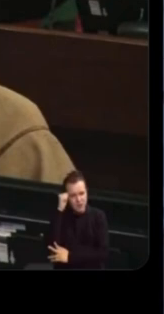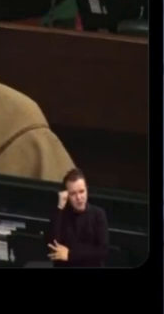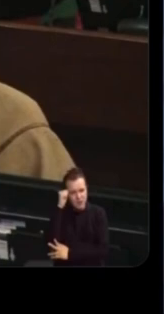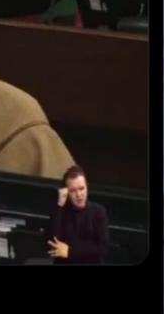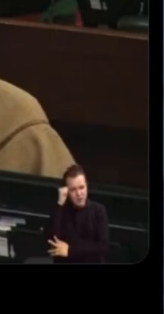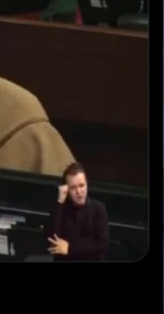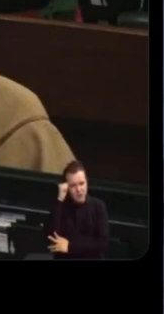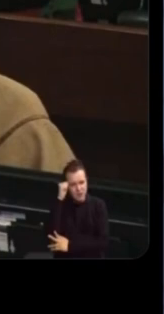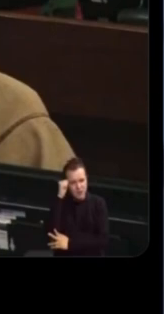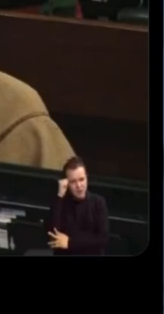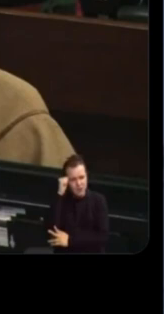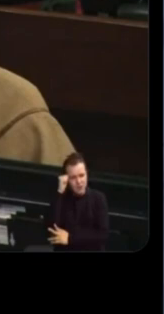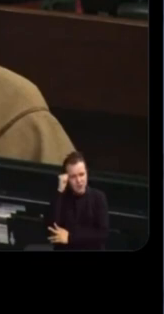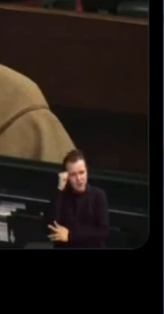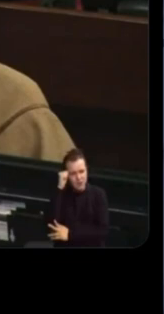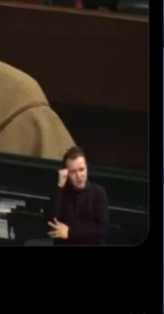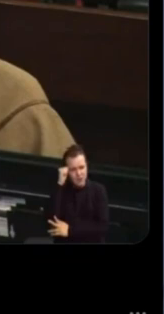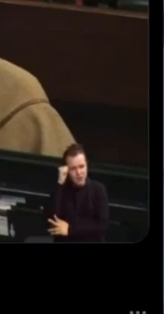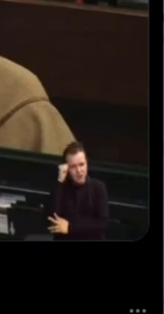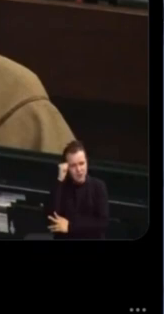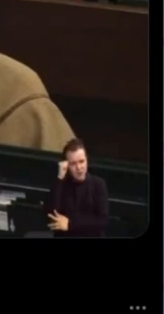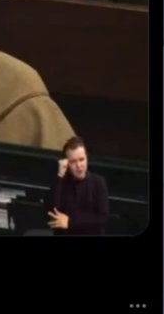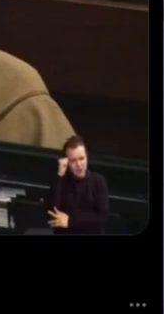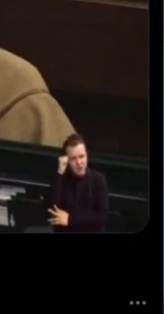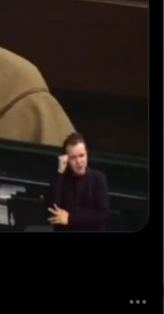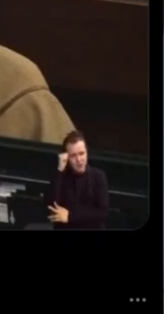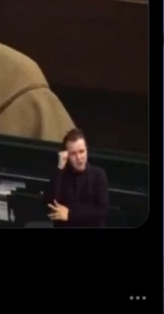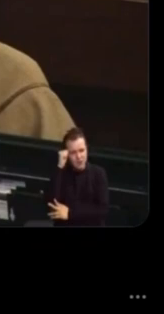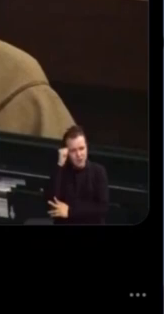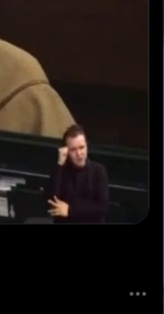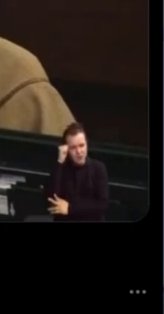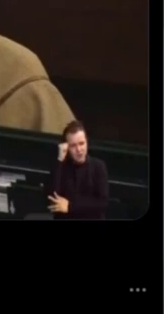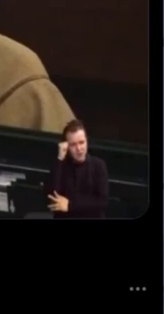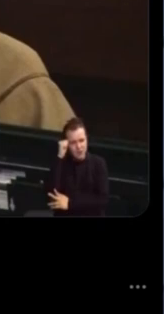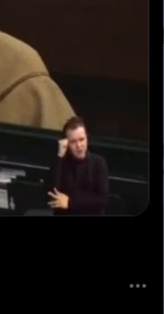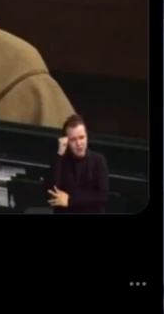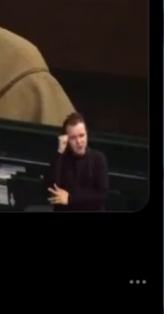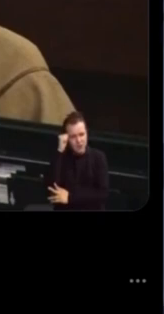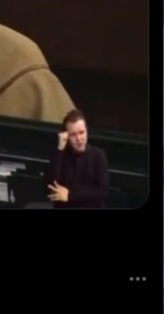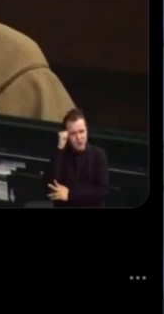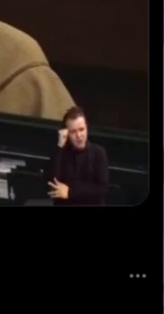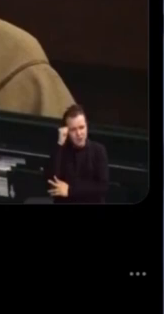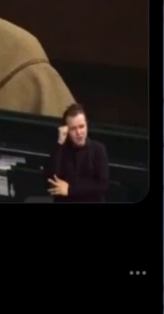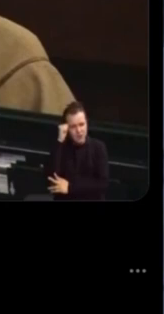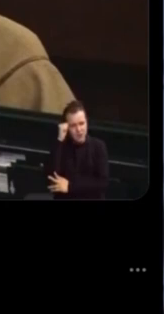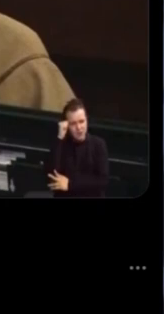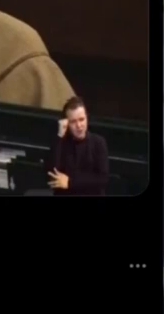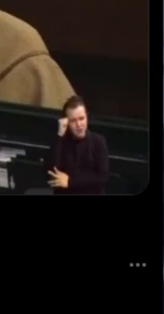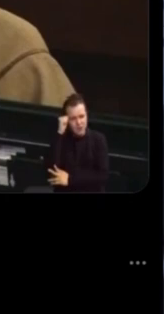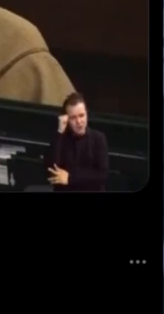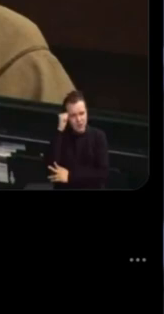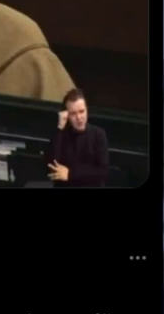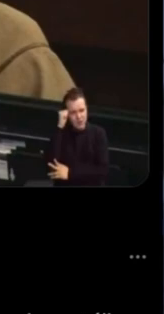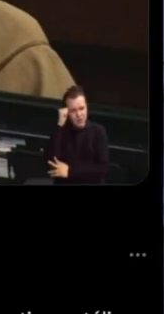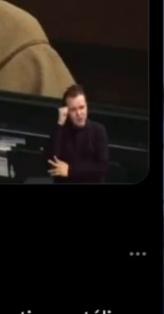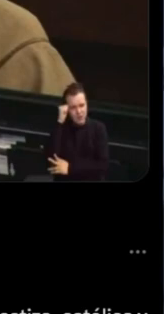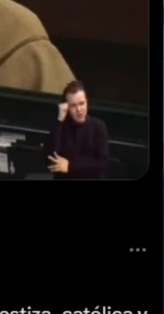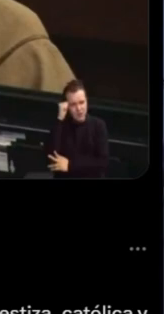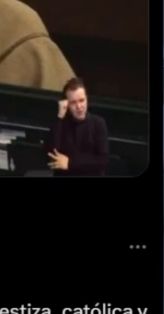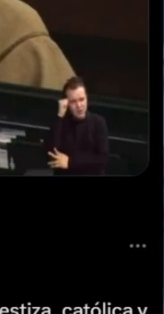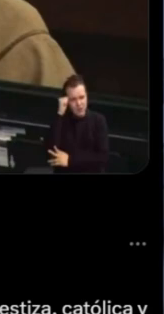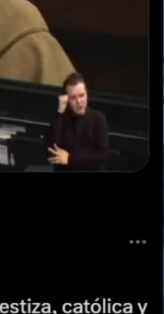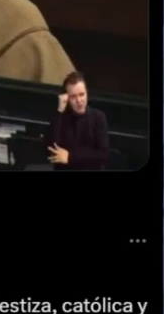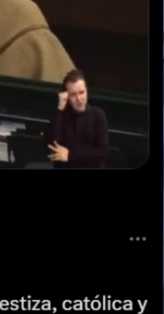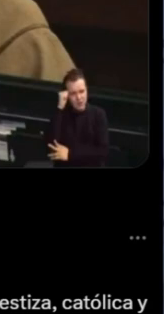esta sociedad. O recuperamos la autoridad de la ley, o recuperamos lo que significa autoridad